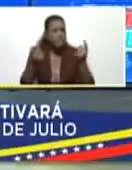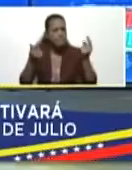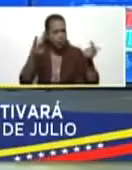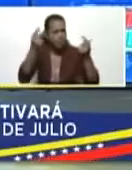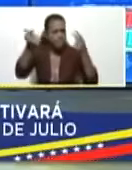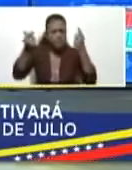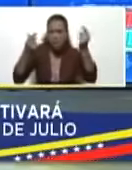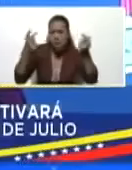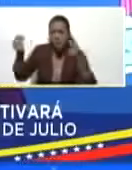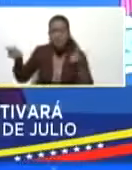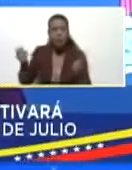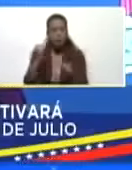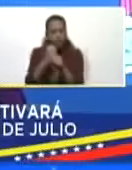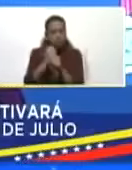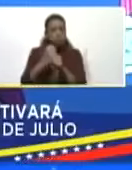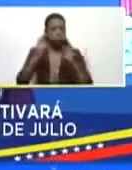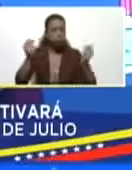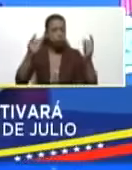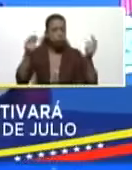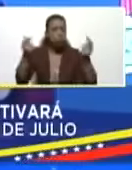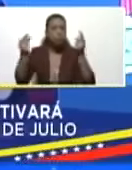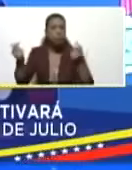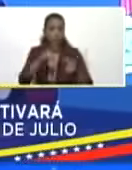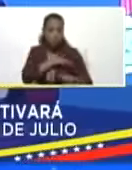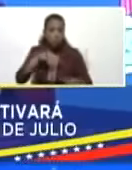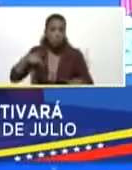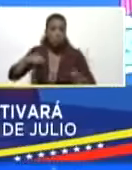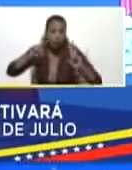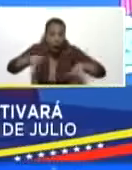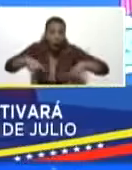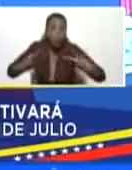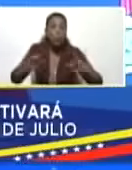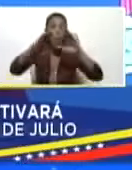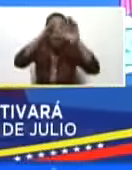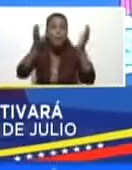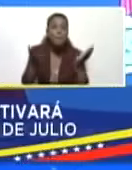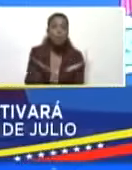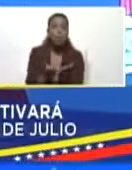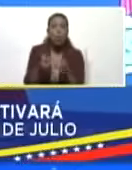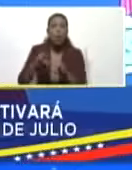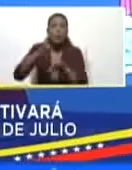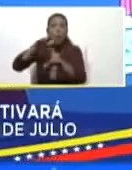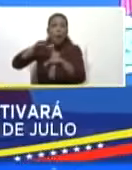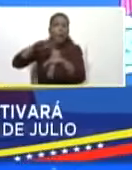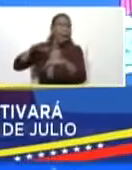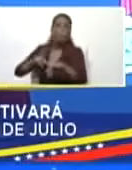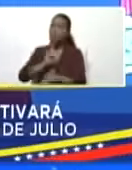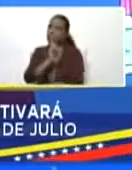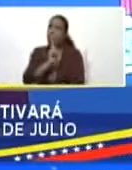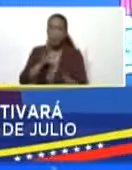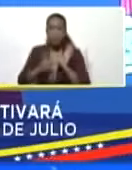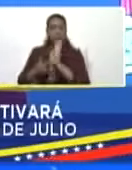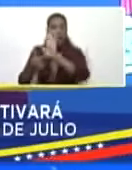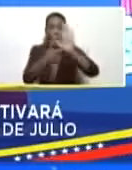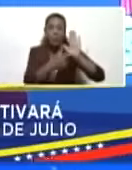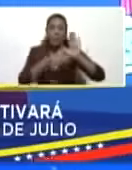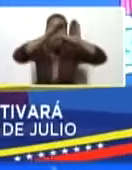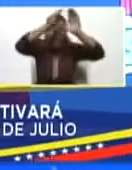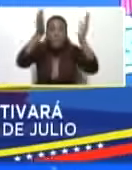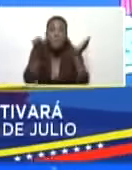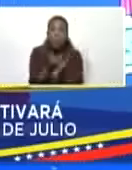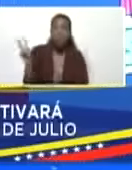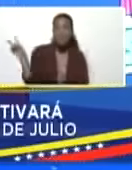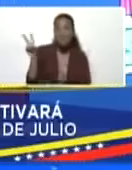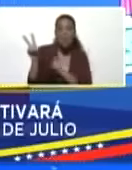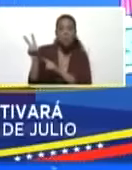pilas todos, para nosotros ir a la vanguardia del mundo y demostrarle a ese mundo